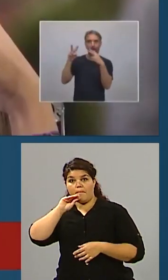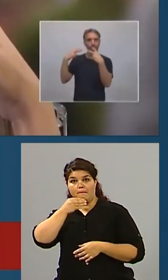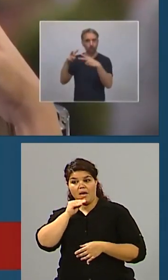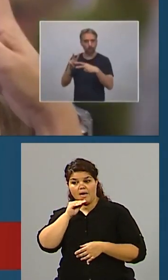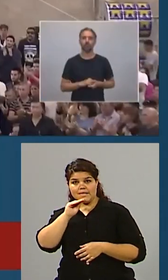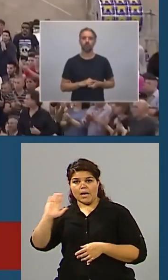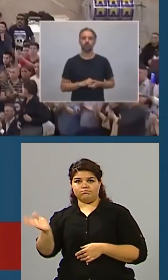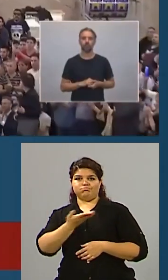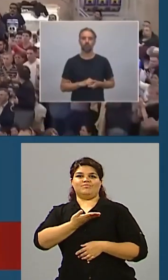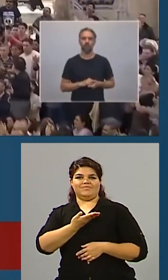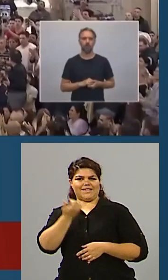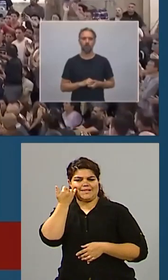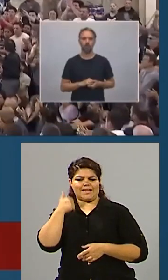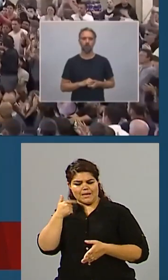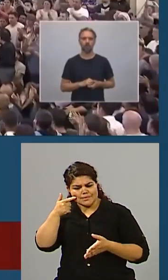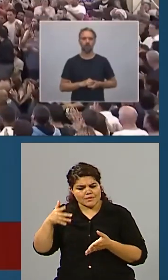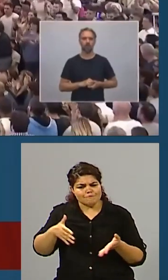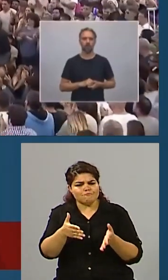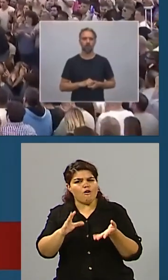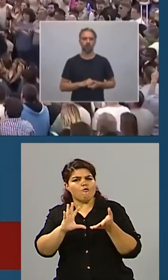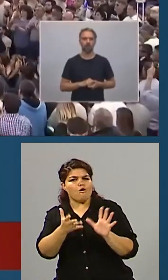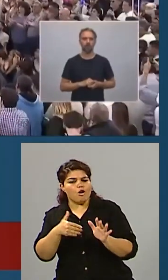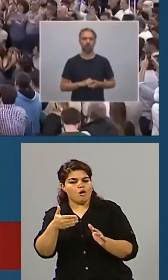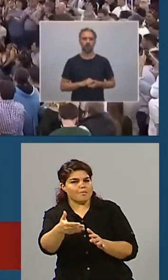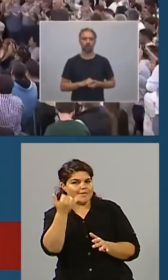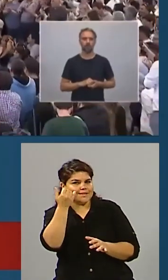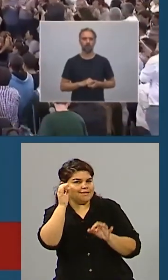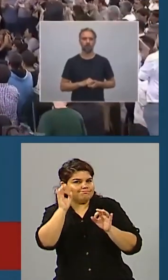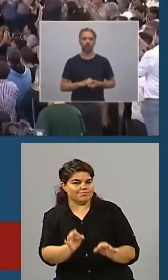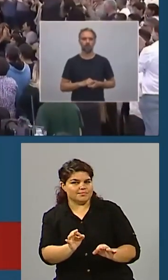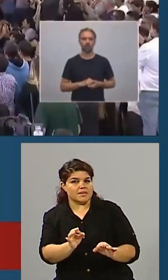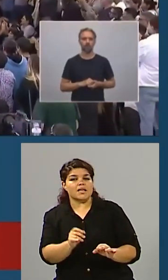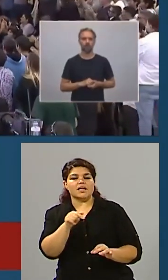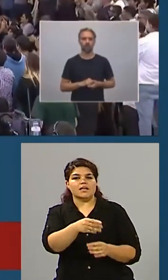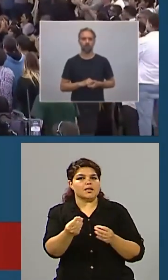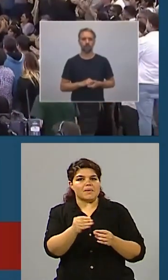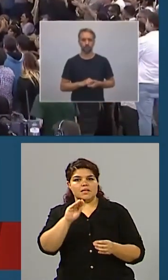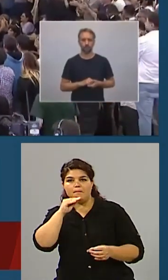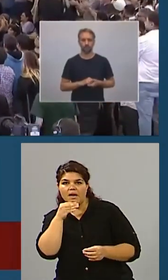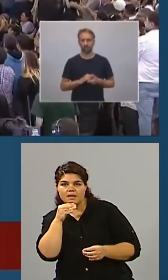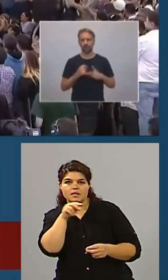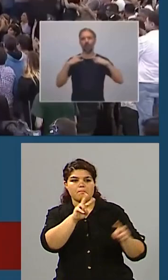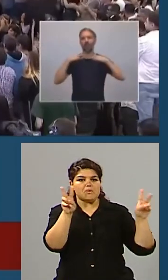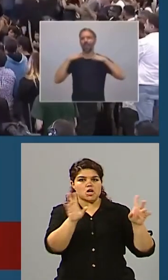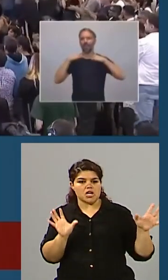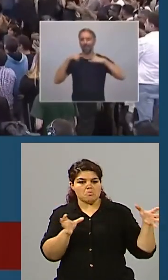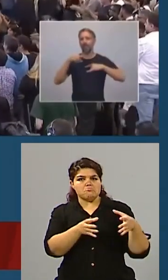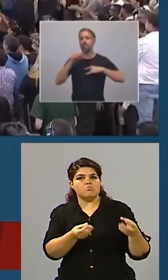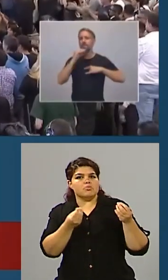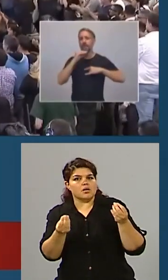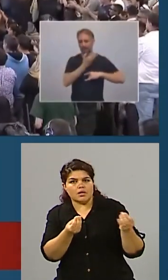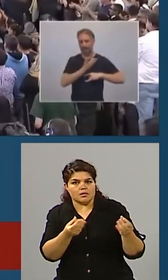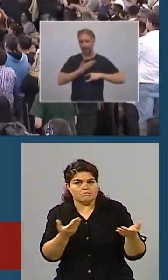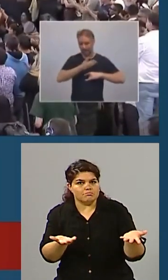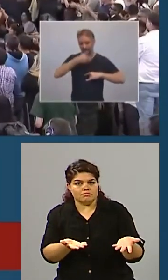la cancha en cuanto a su futuro. ¿Qué va a pasar con Sergio Massa y qué va a pasar con el peronismo? Yo creo